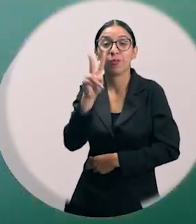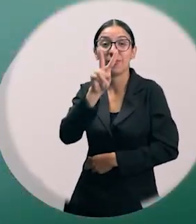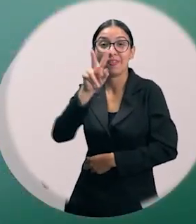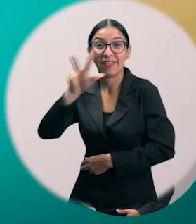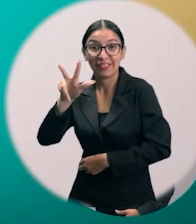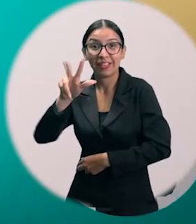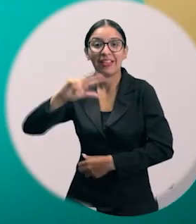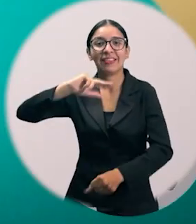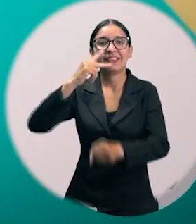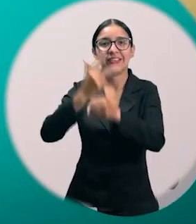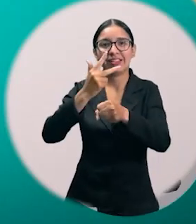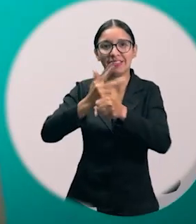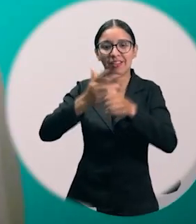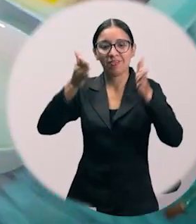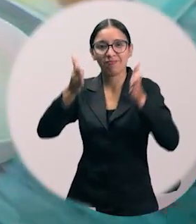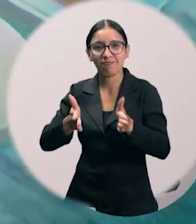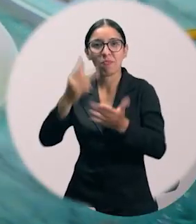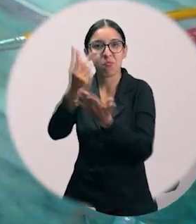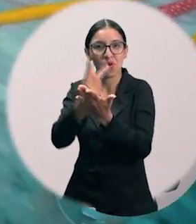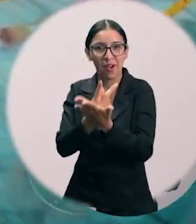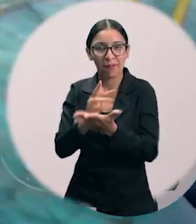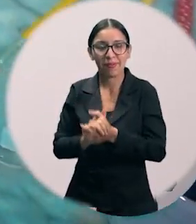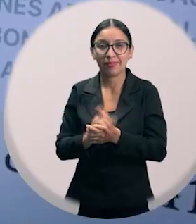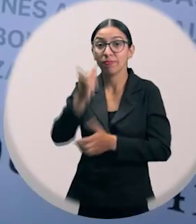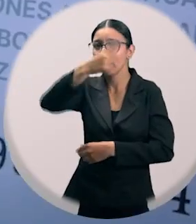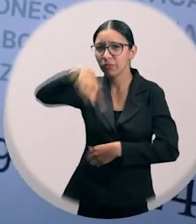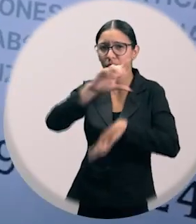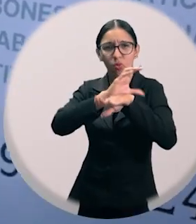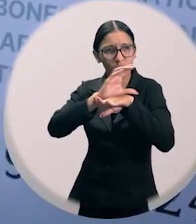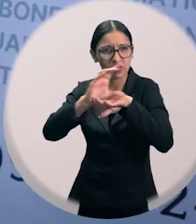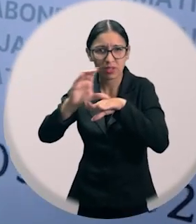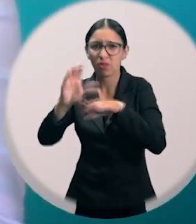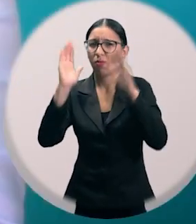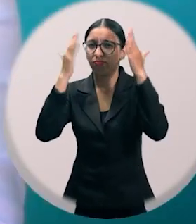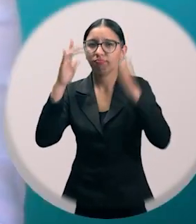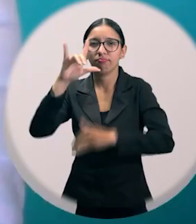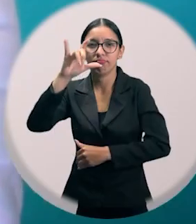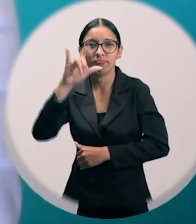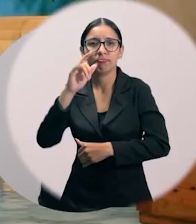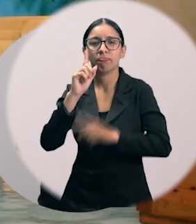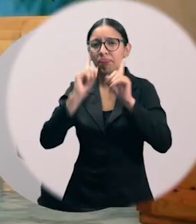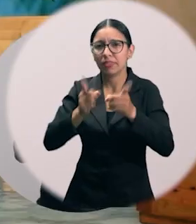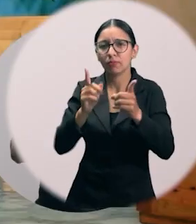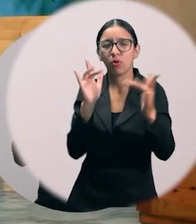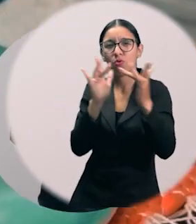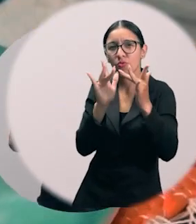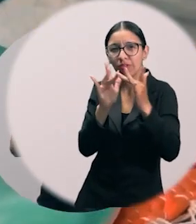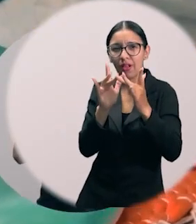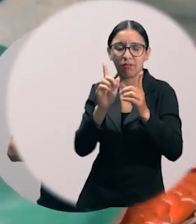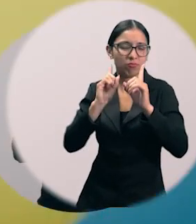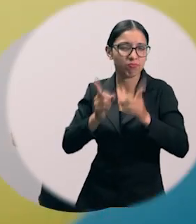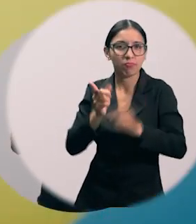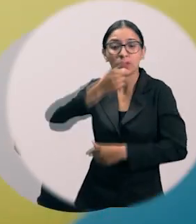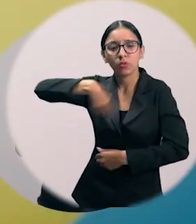2023 con la tercera temporada de nuestro programa. Sigan sin falta nuestras redes sociales y estaremos en contacto